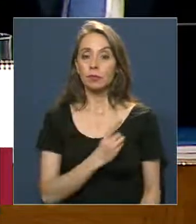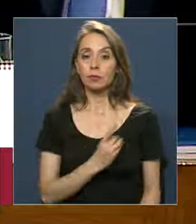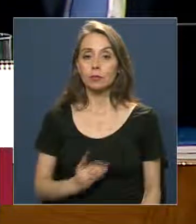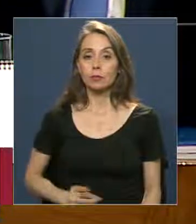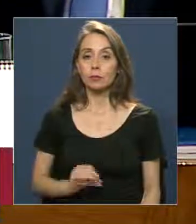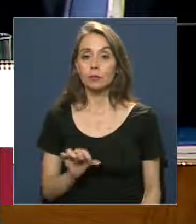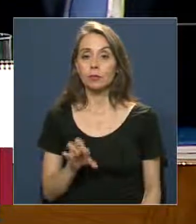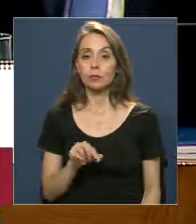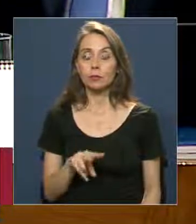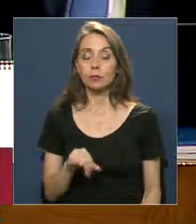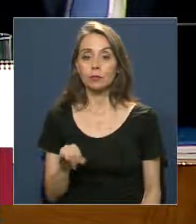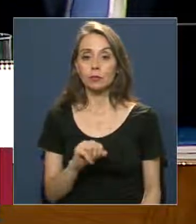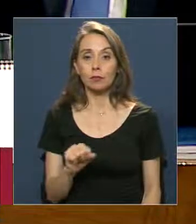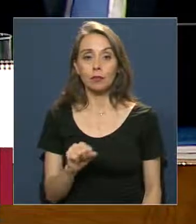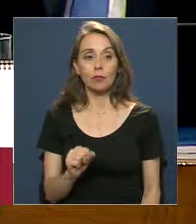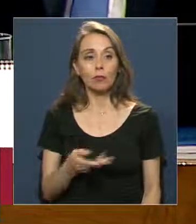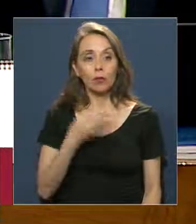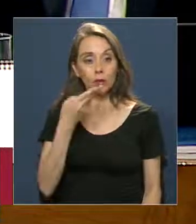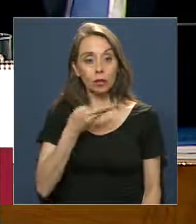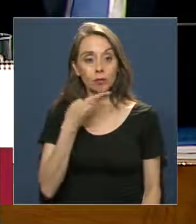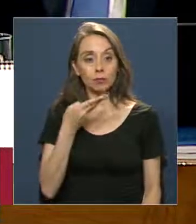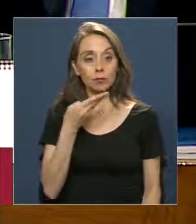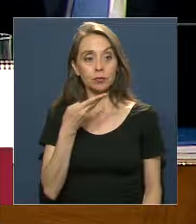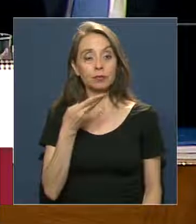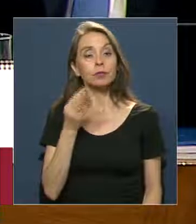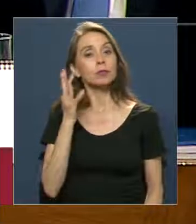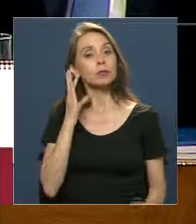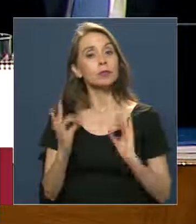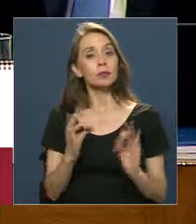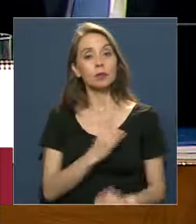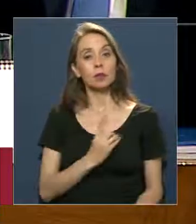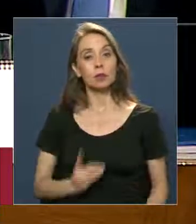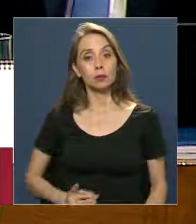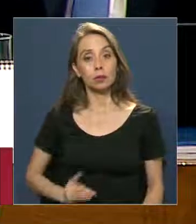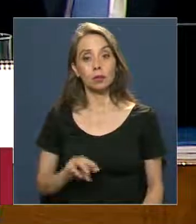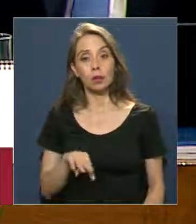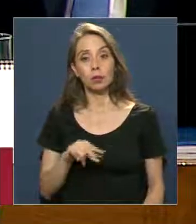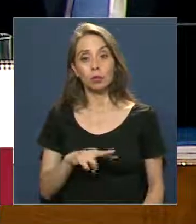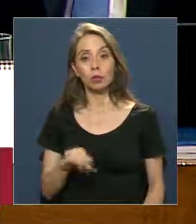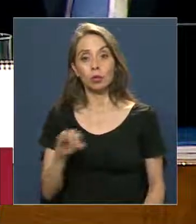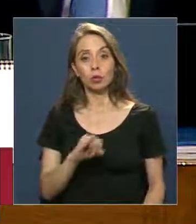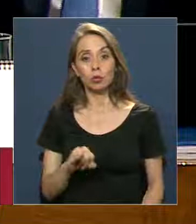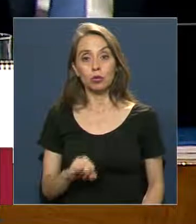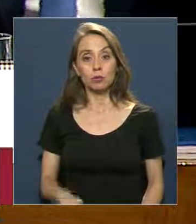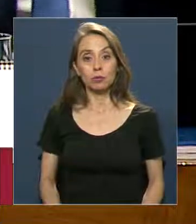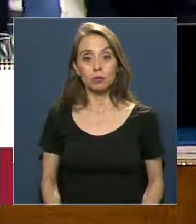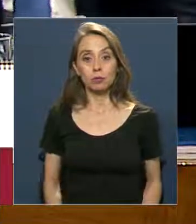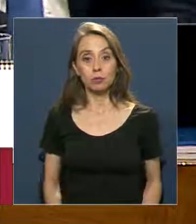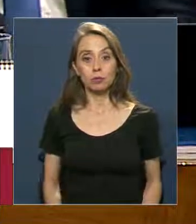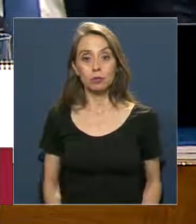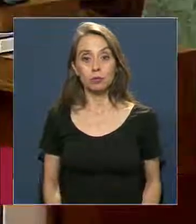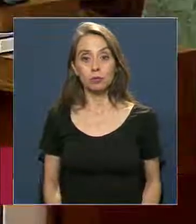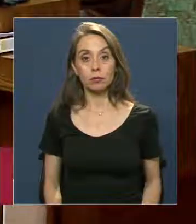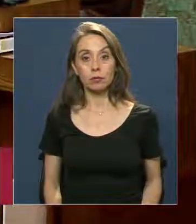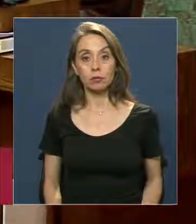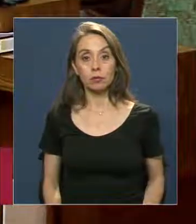Fidel Espinosa. A continuación le ofrezco la palabra a la señora diputada doña Francesca Muñoz.